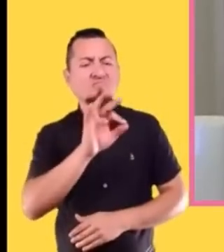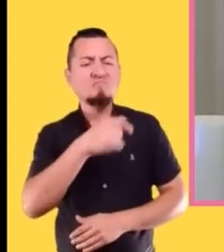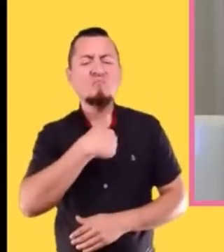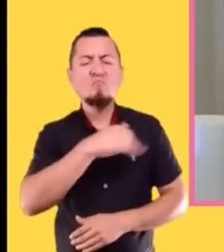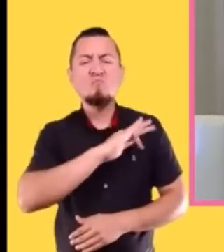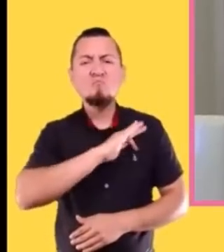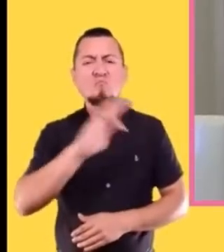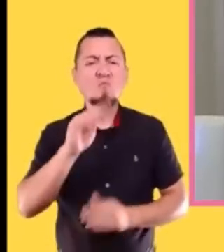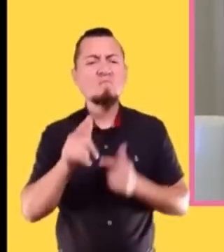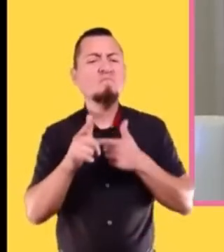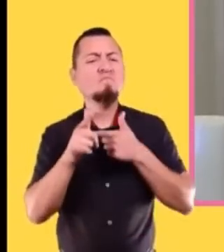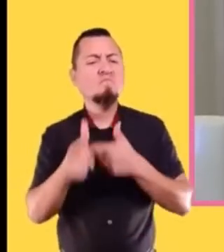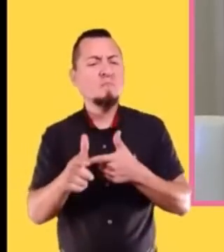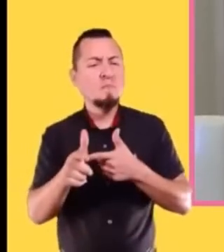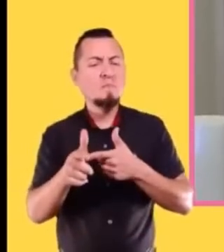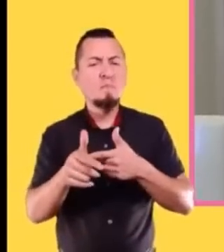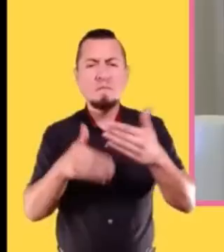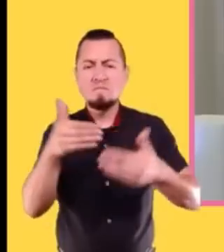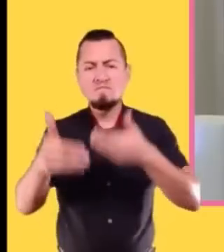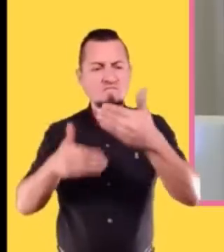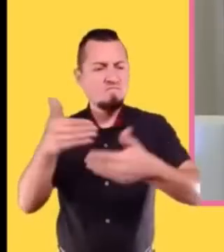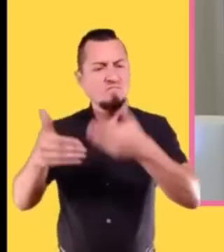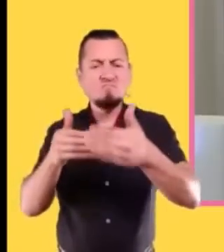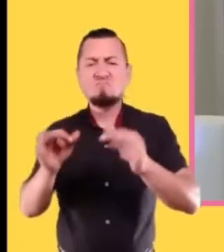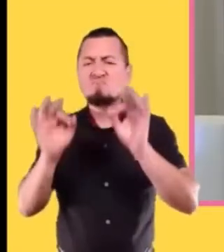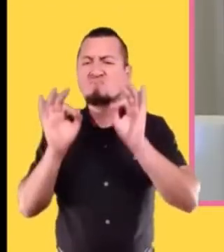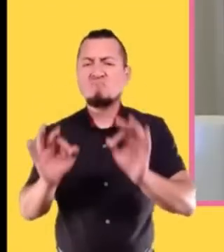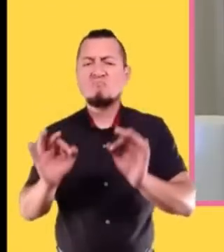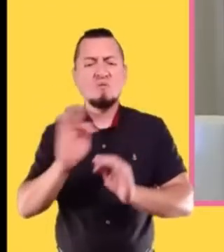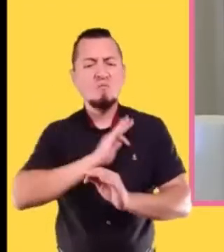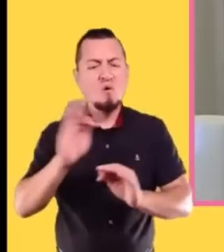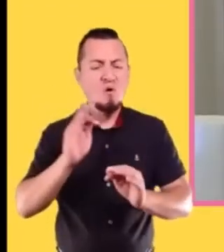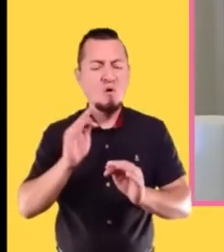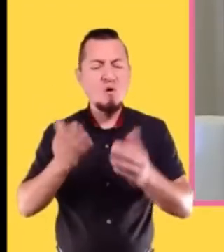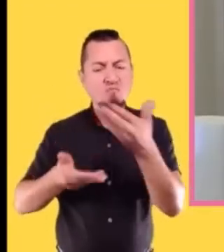mejorarse, complementarse, absolutamente sí. Compartimos esa visión.